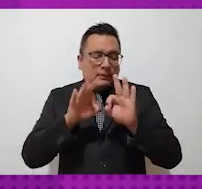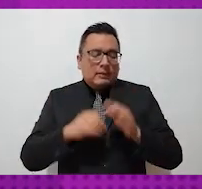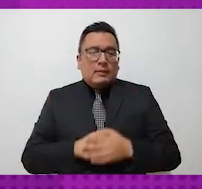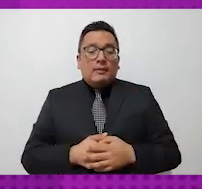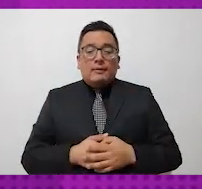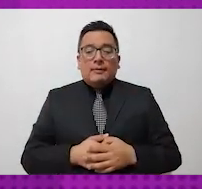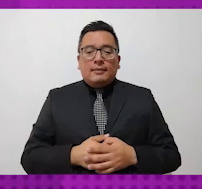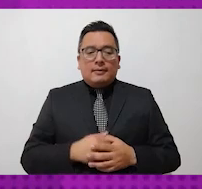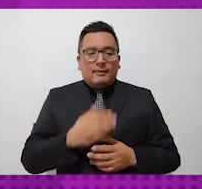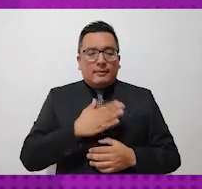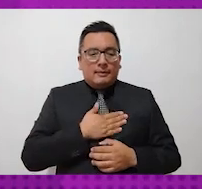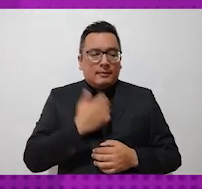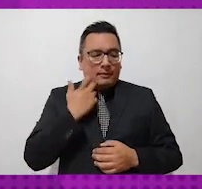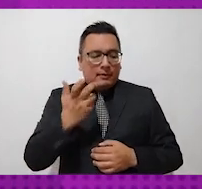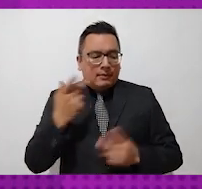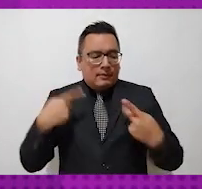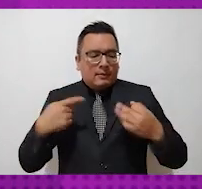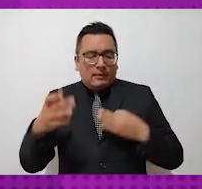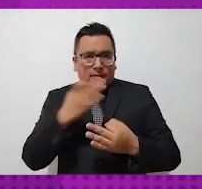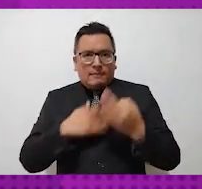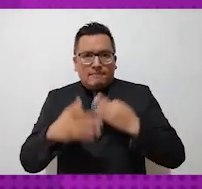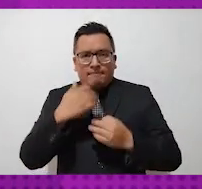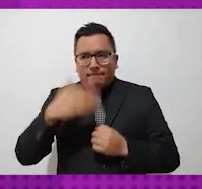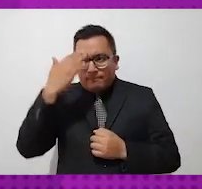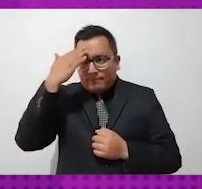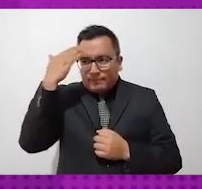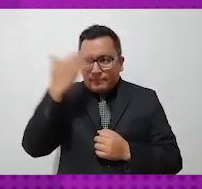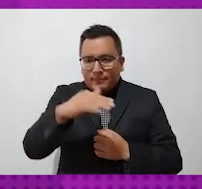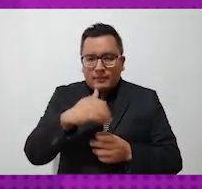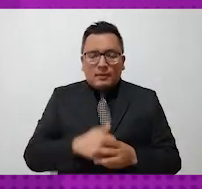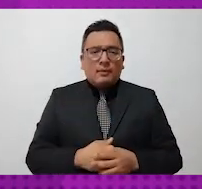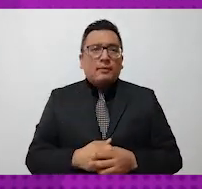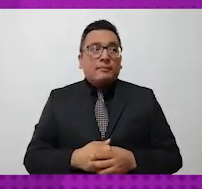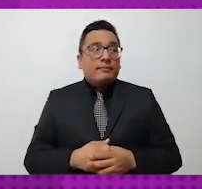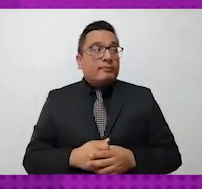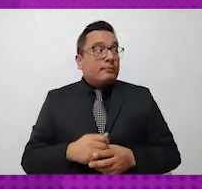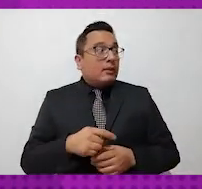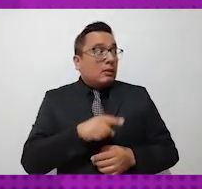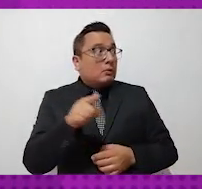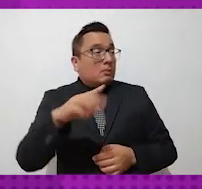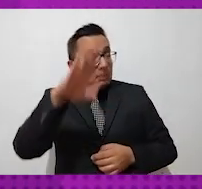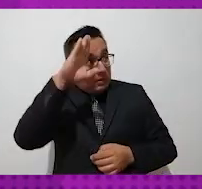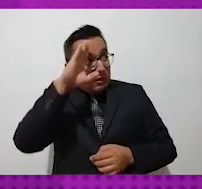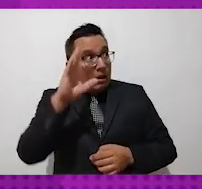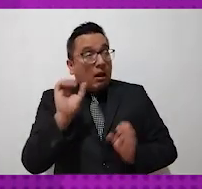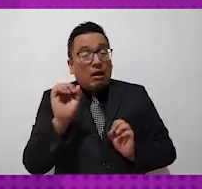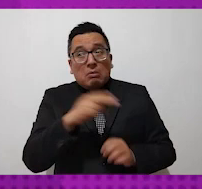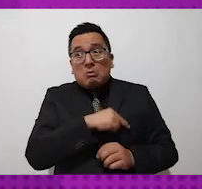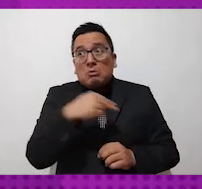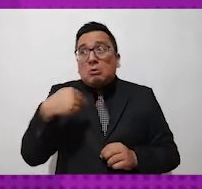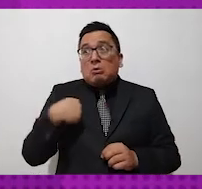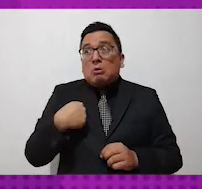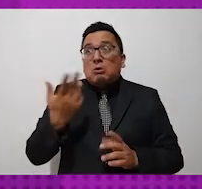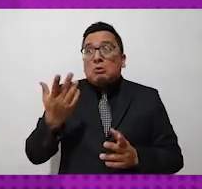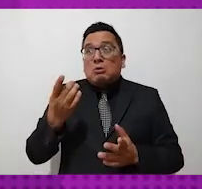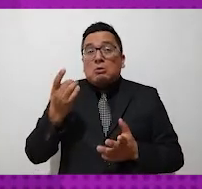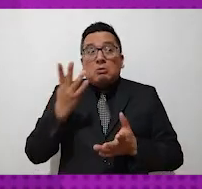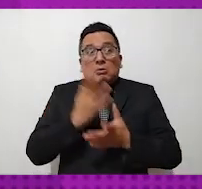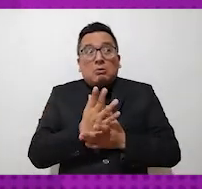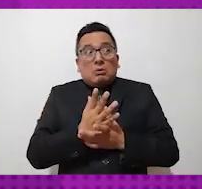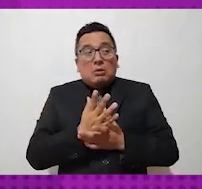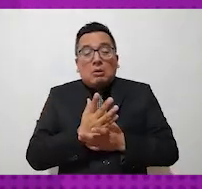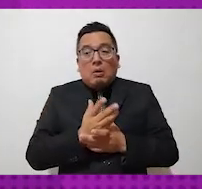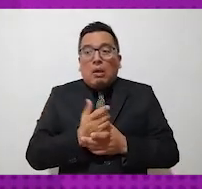y que me gustaría que toda la gente sepa, que no nos vean nada más como un